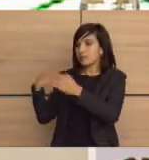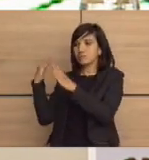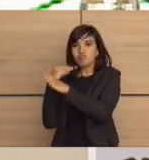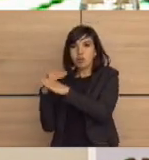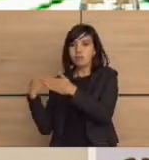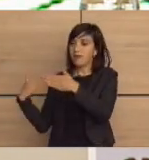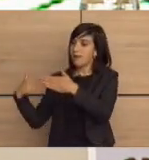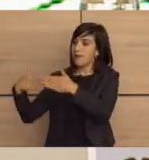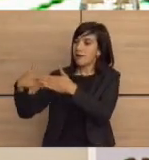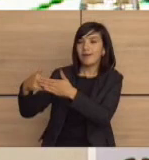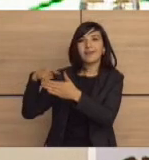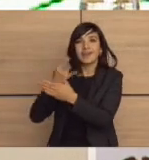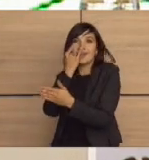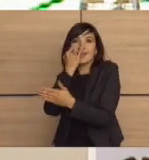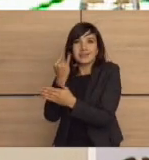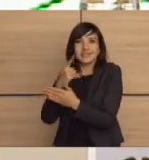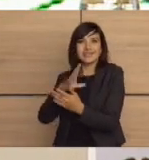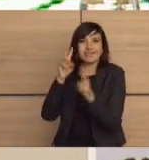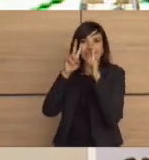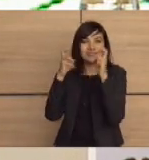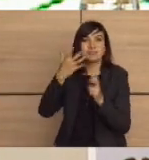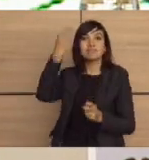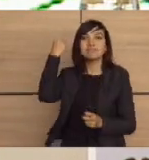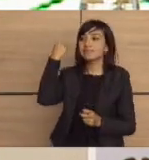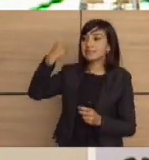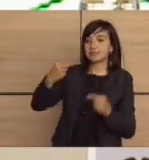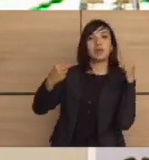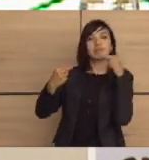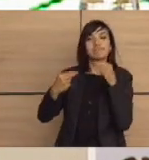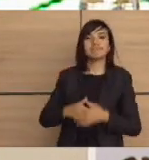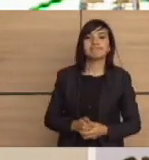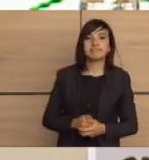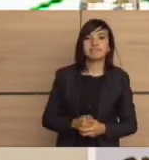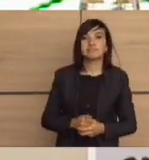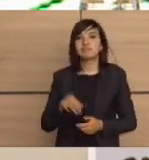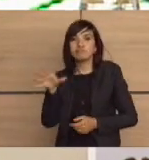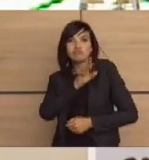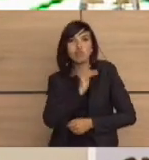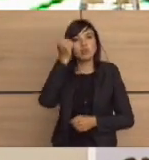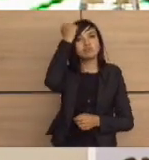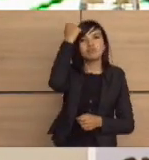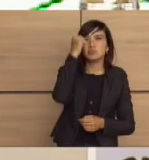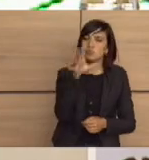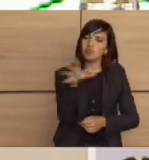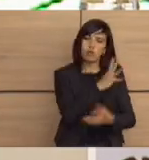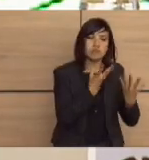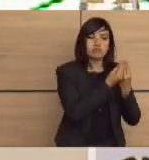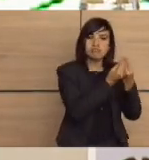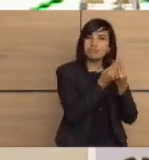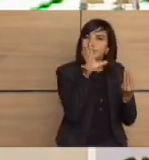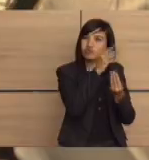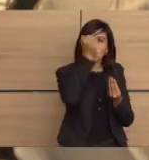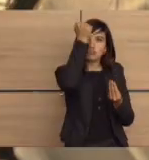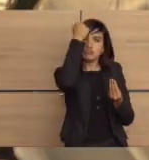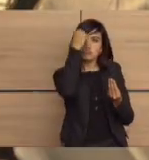los que nos interesan, donde podamos desarrollar pensamientos conjuntos, profesores de todos los niveles, todos somos profesores acá